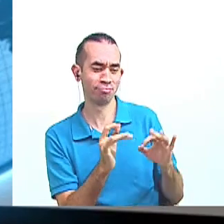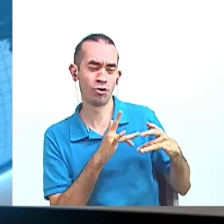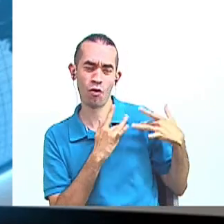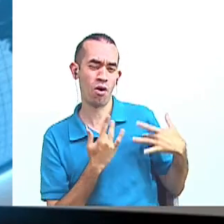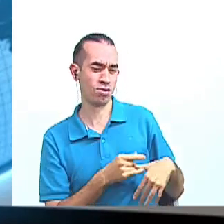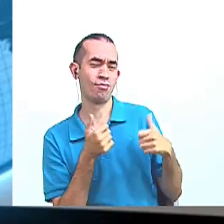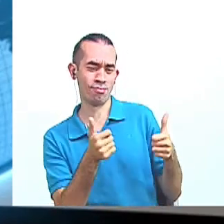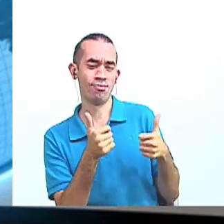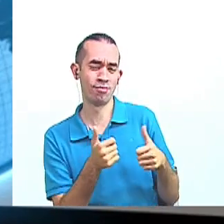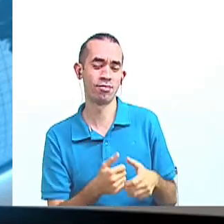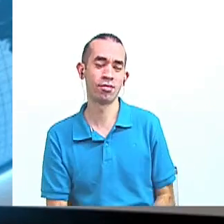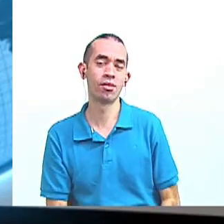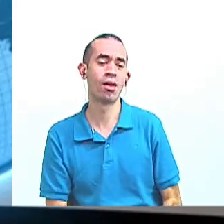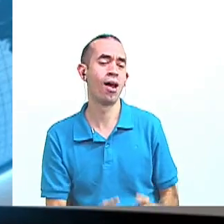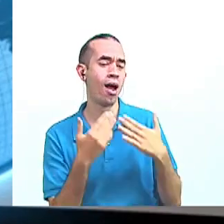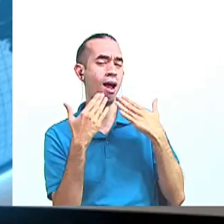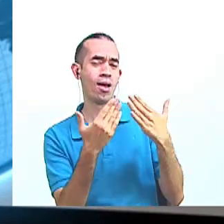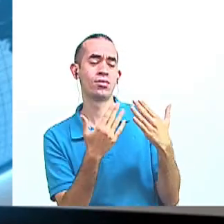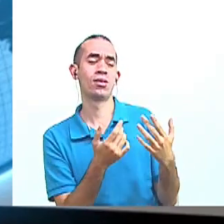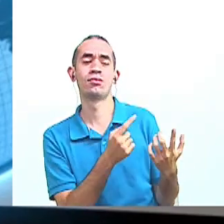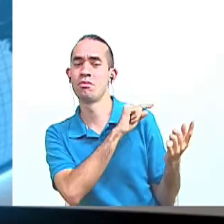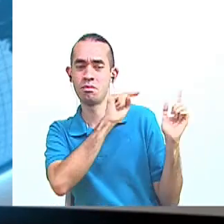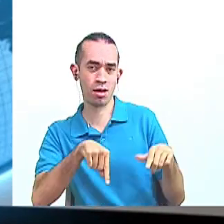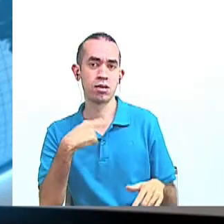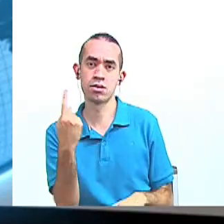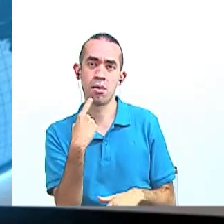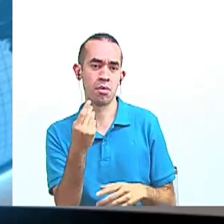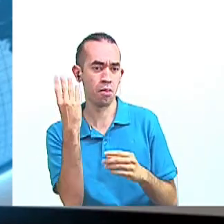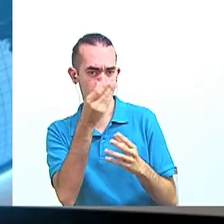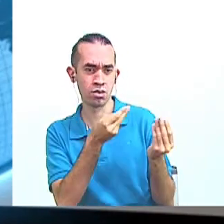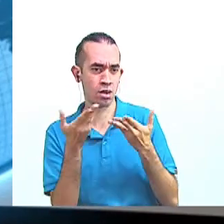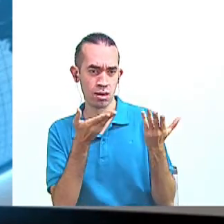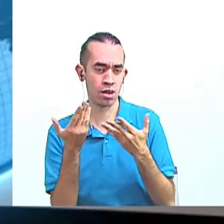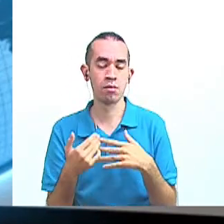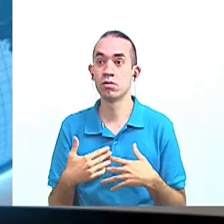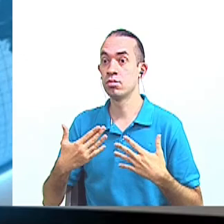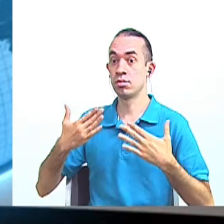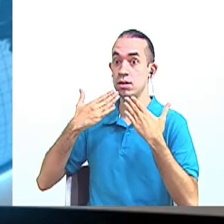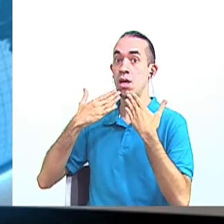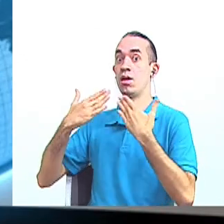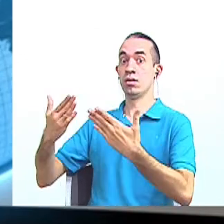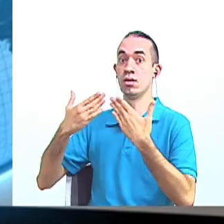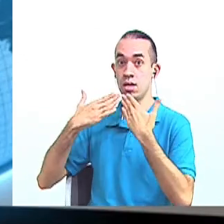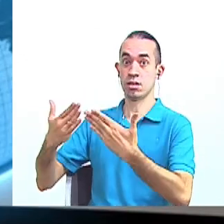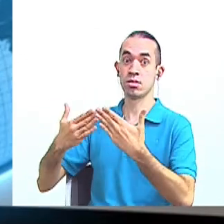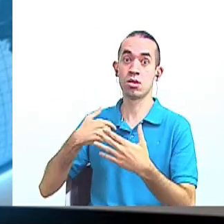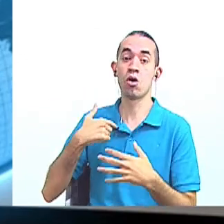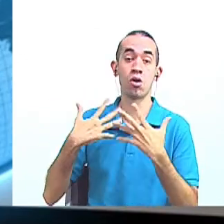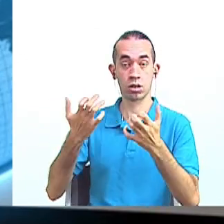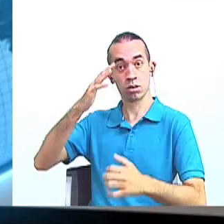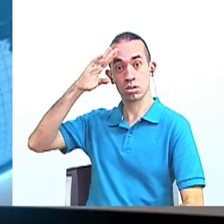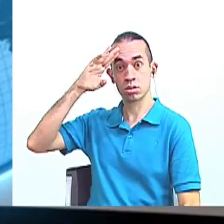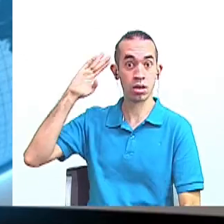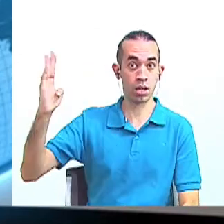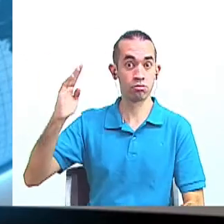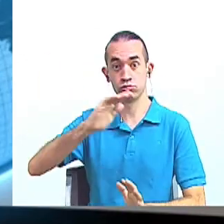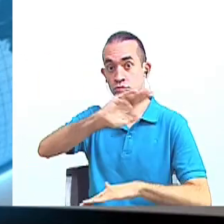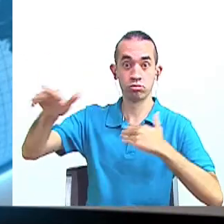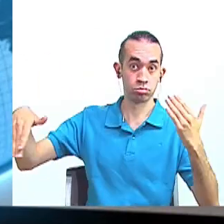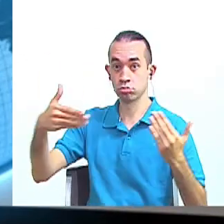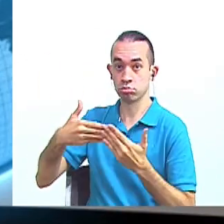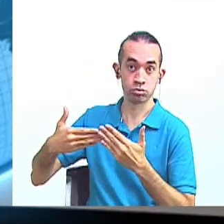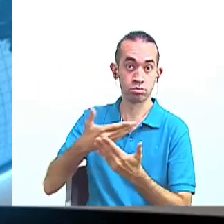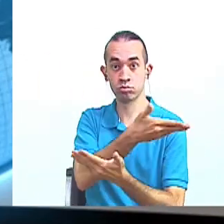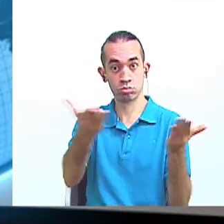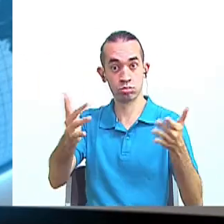gran corazón, AC. Gracias por estar con nosotros. Siempre nos traes cosas bonitas. Muchas gracias, Pablo. Quiero saludar a todas las